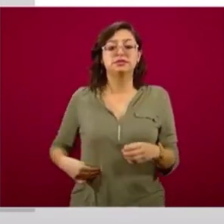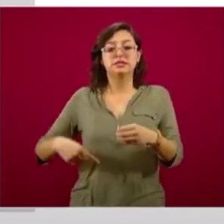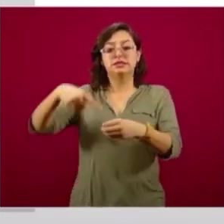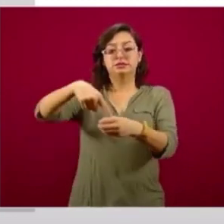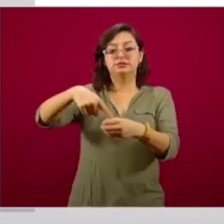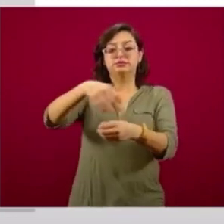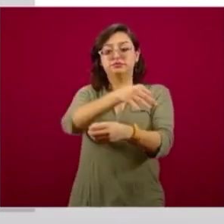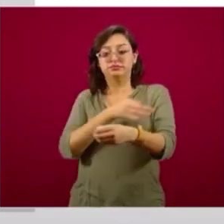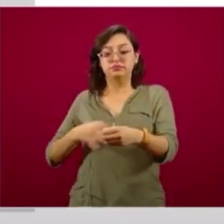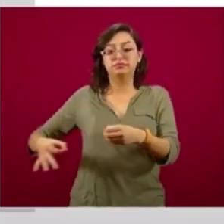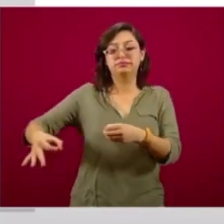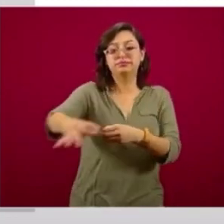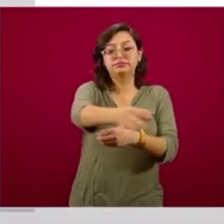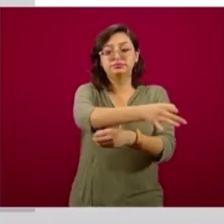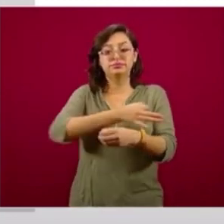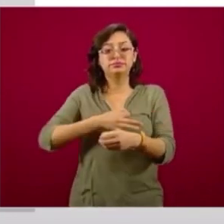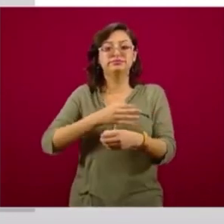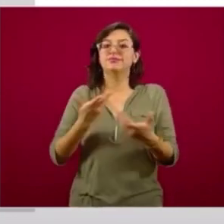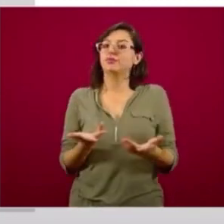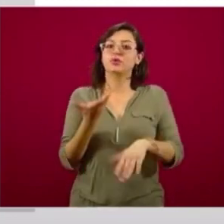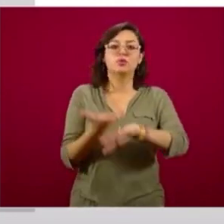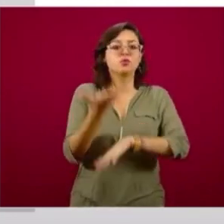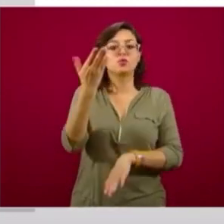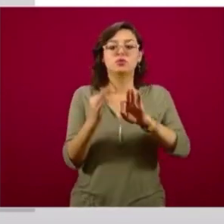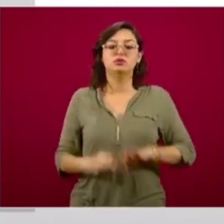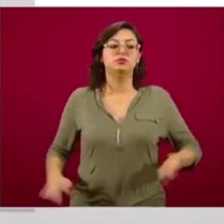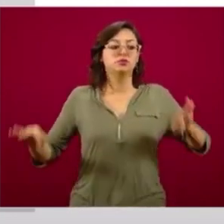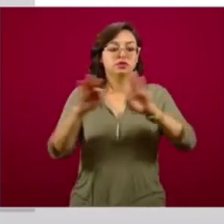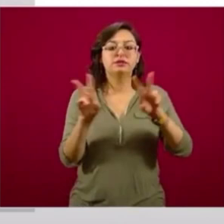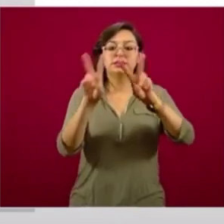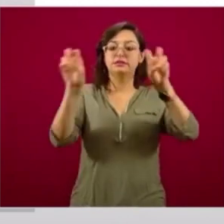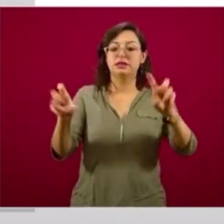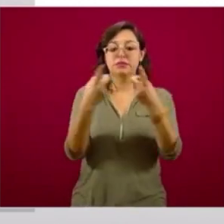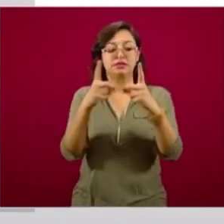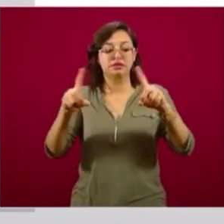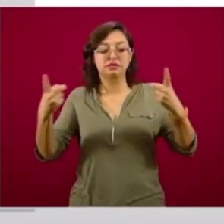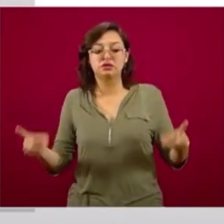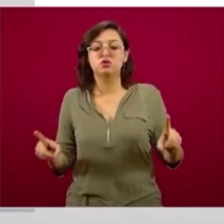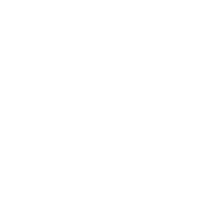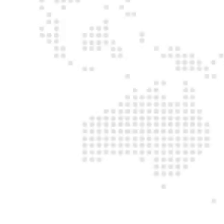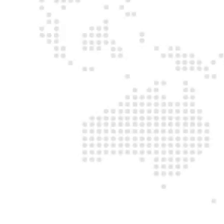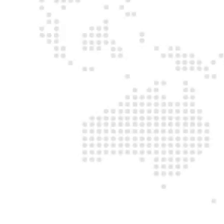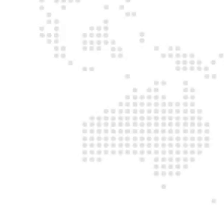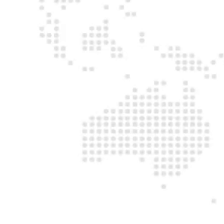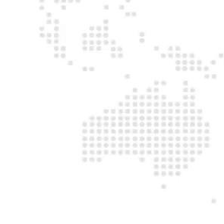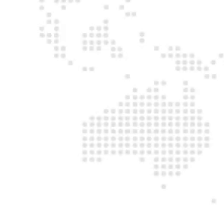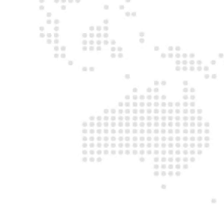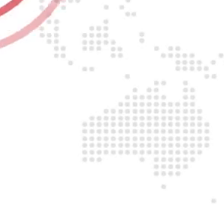importantísimo desde el punto de vista de desarrollo social el poderlas comunicar.